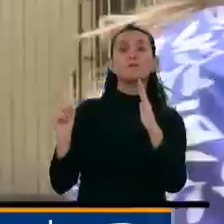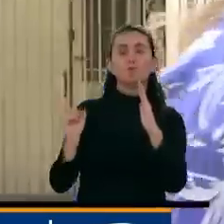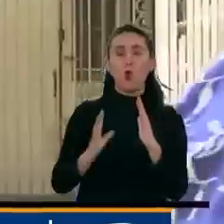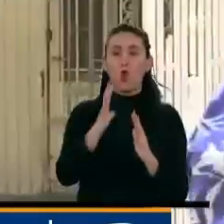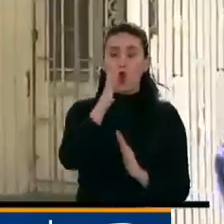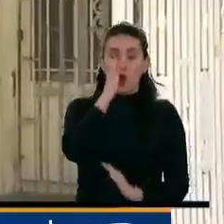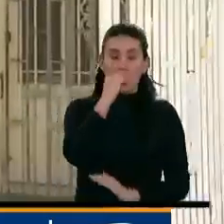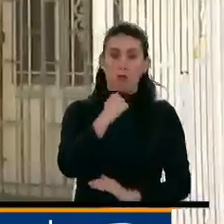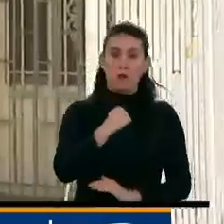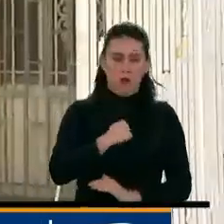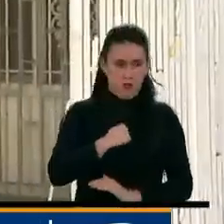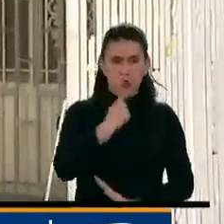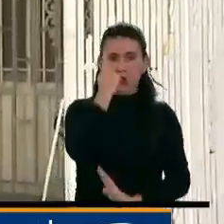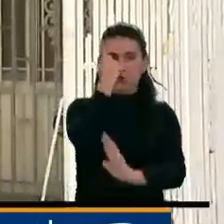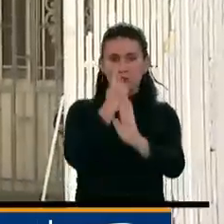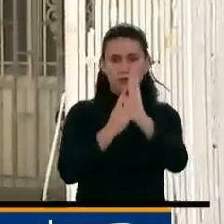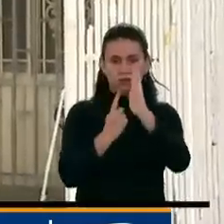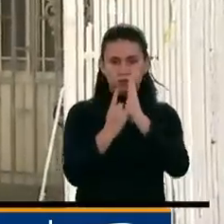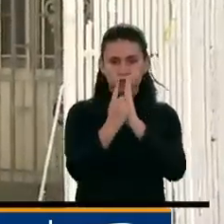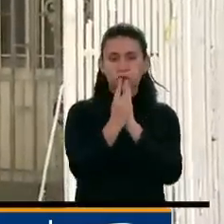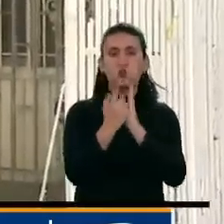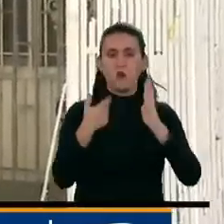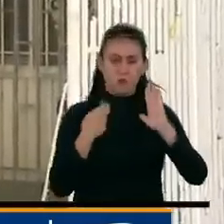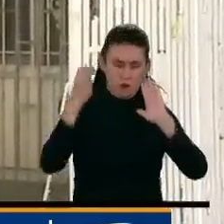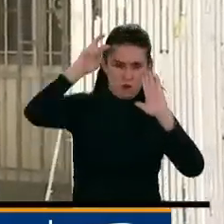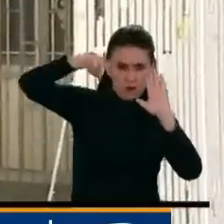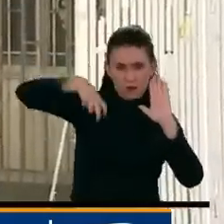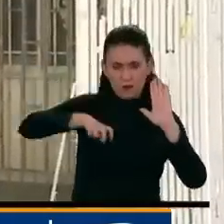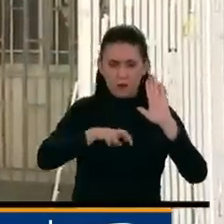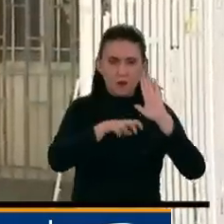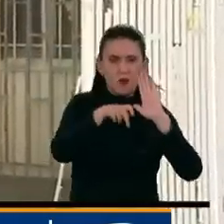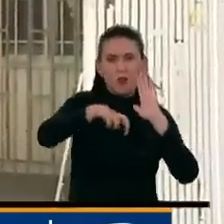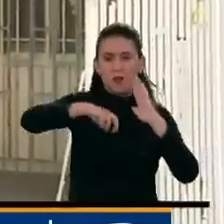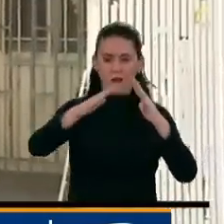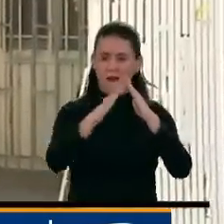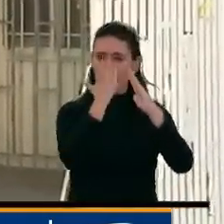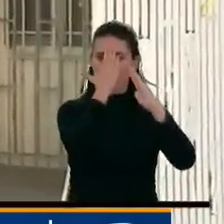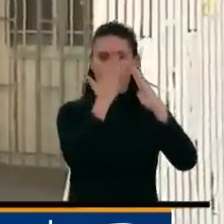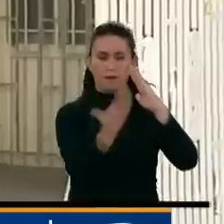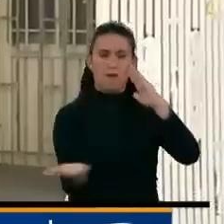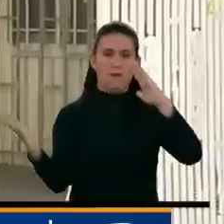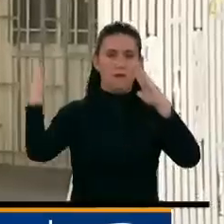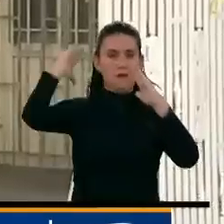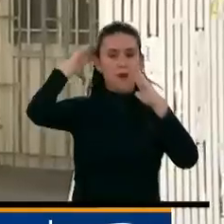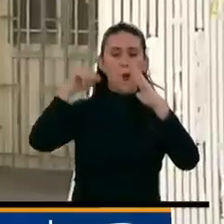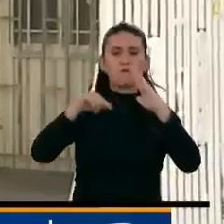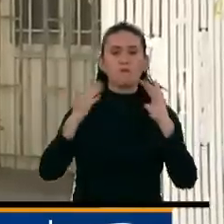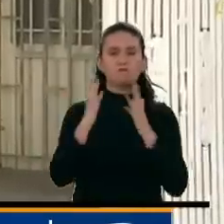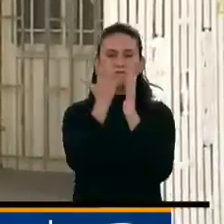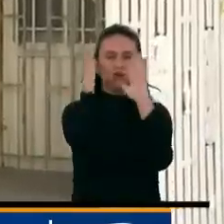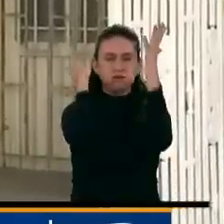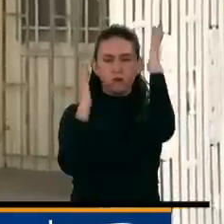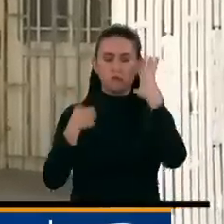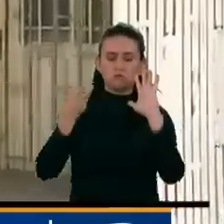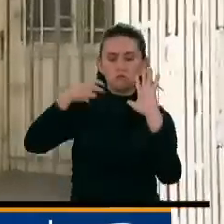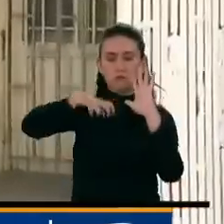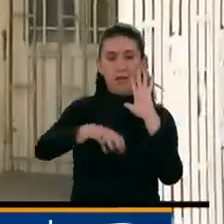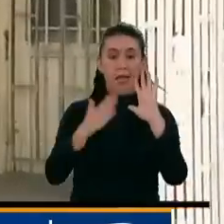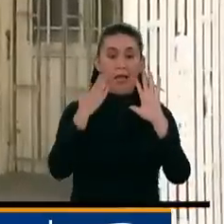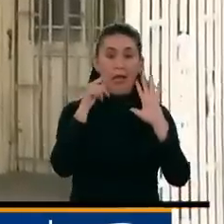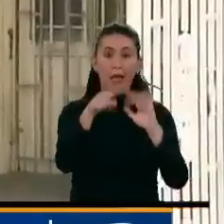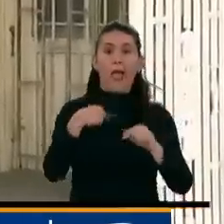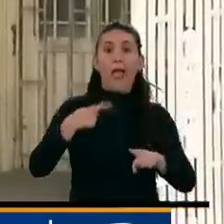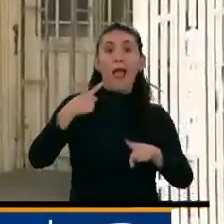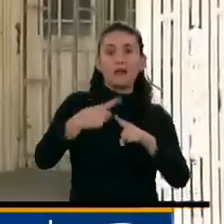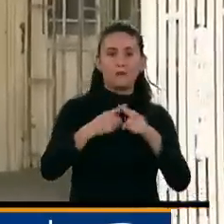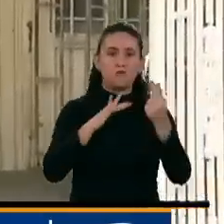Freddy Cardona el ingreso por unos cañadosales que hay por el patio de la casa donde se encontraba su ex compañera sentimental